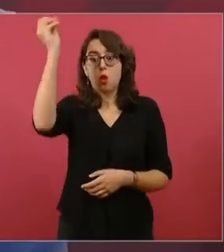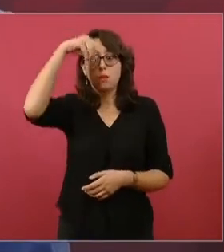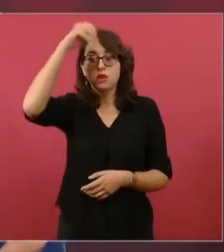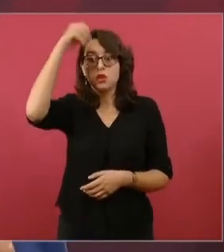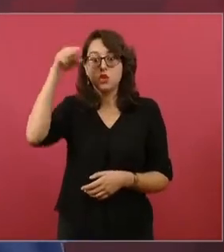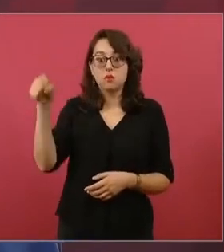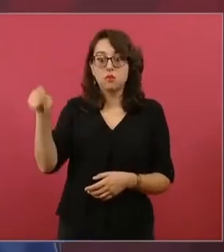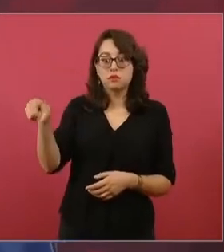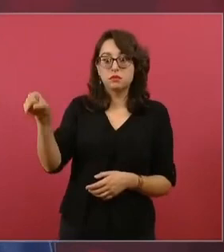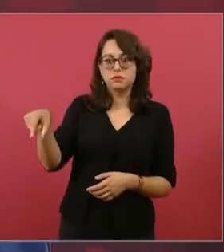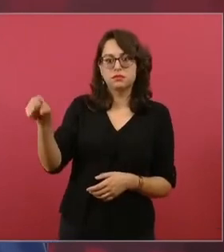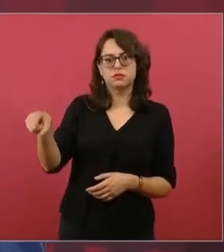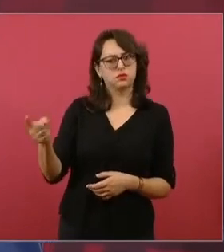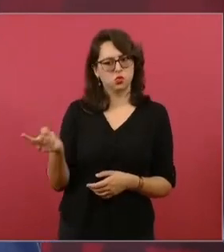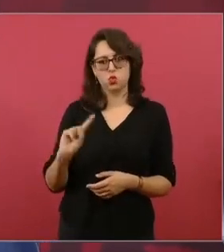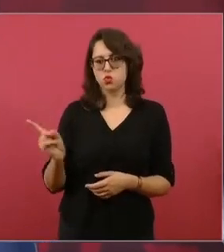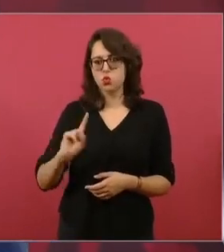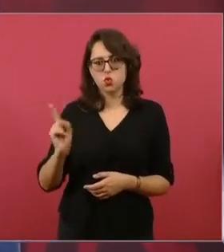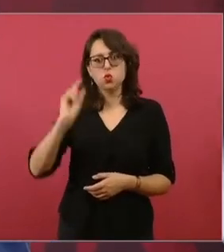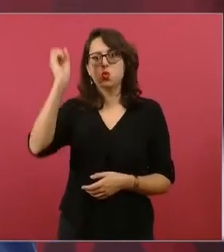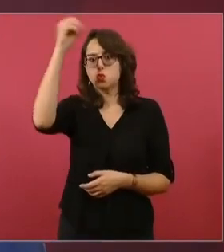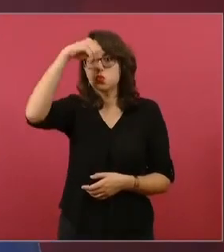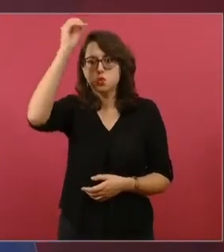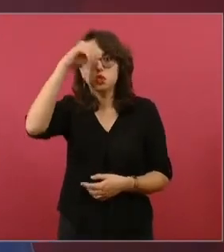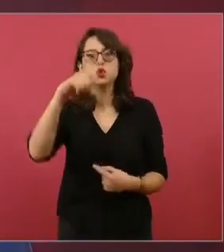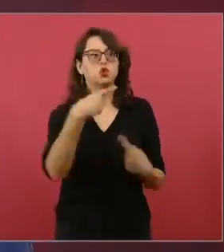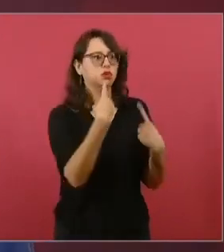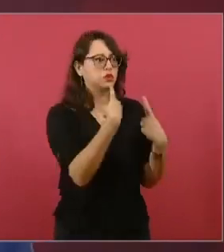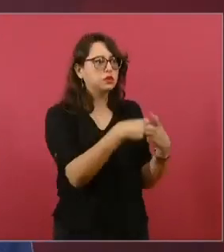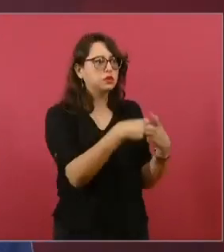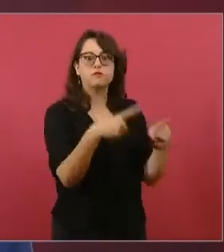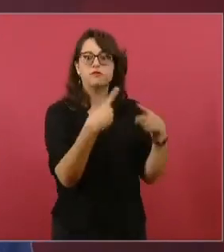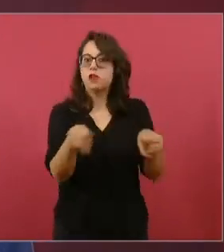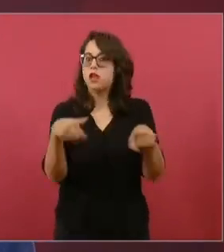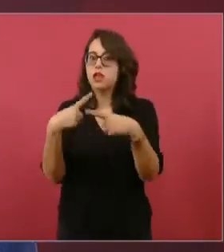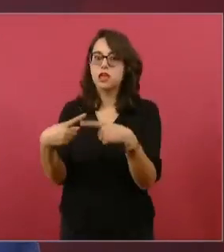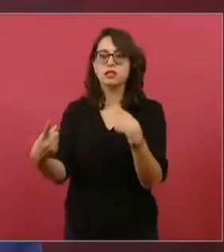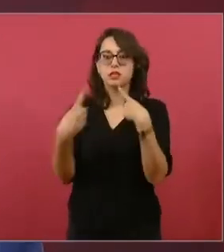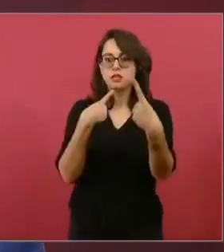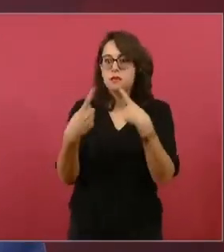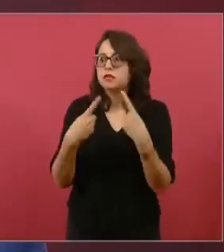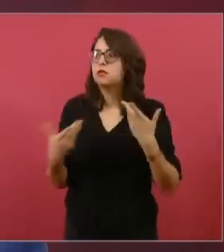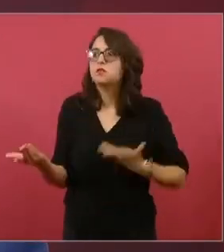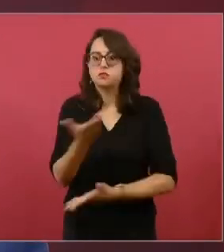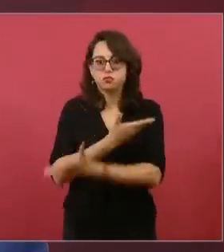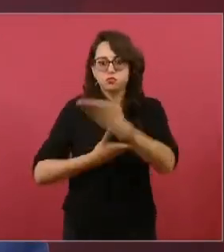¿Por qué no? ¿Por qué no vamos a debatir sobre este tema?